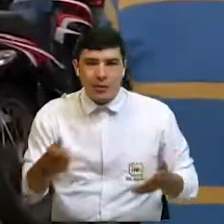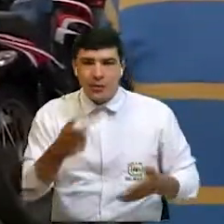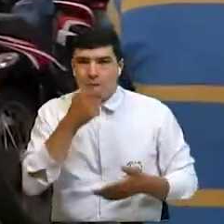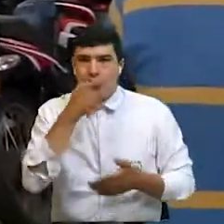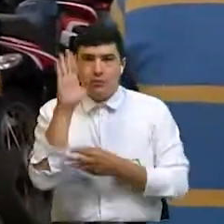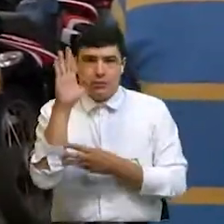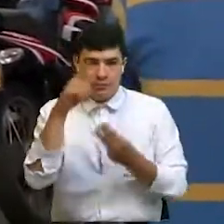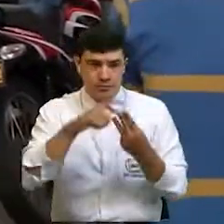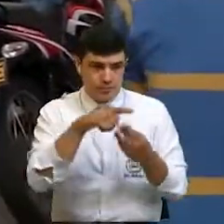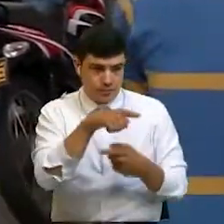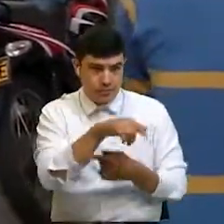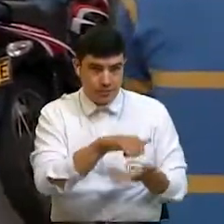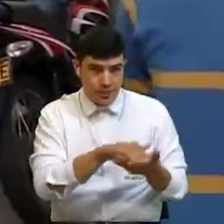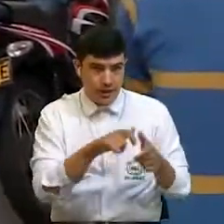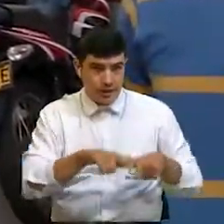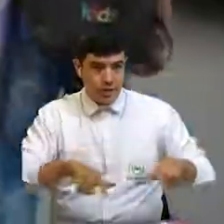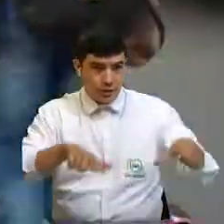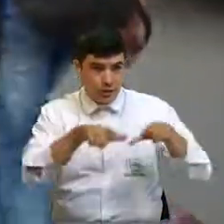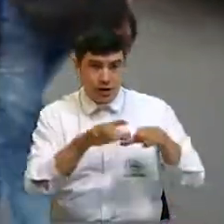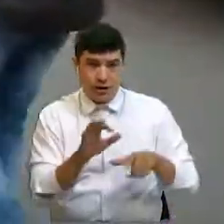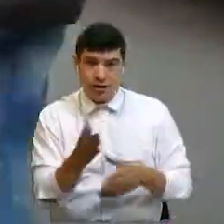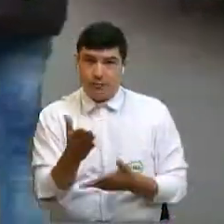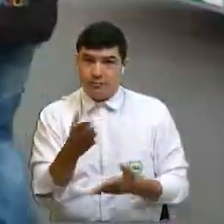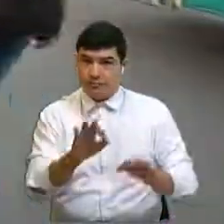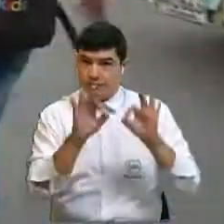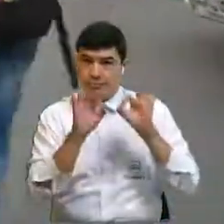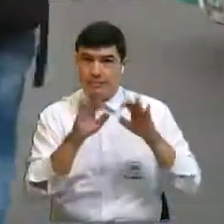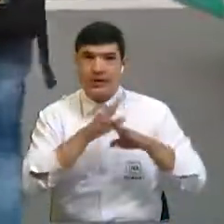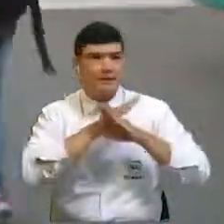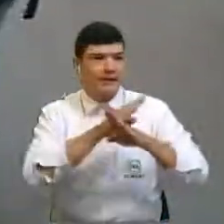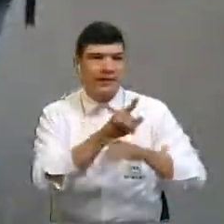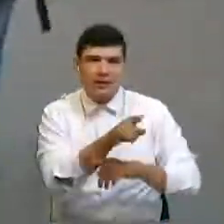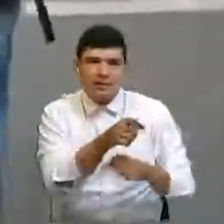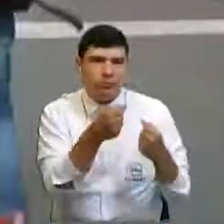garantizar que en este lugar no se registre una tragedia al terminar las clases.